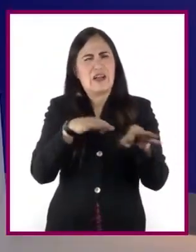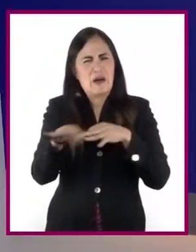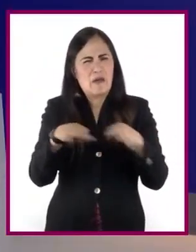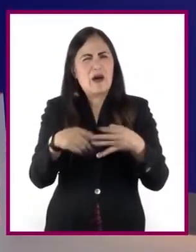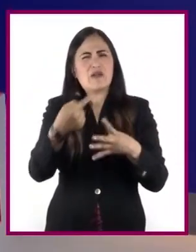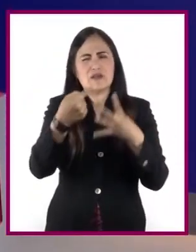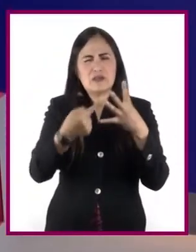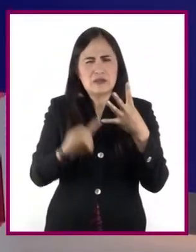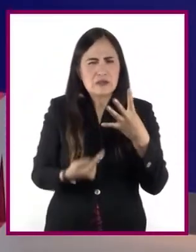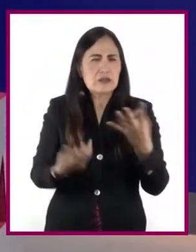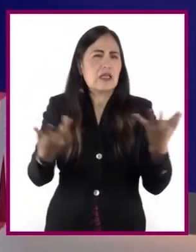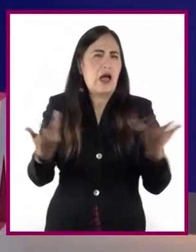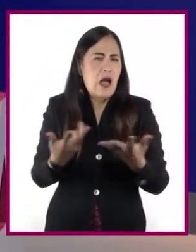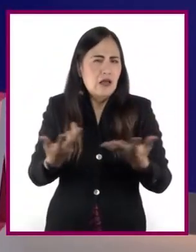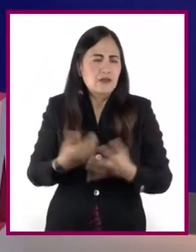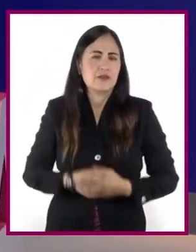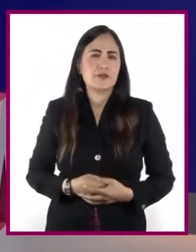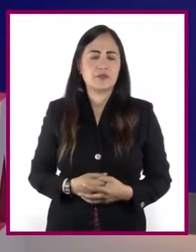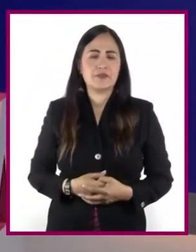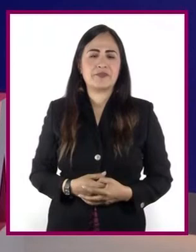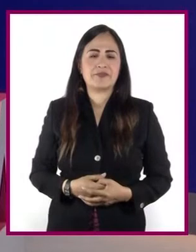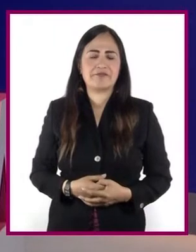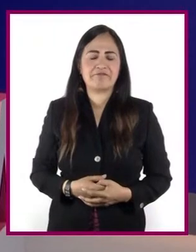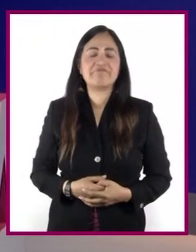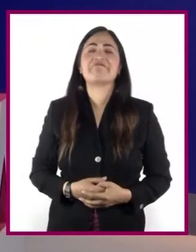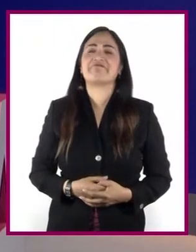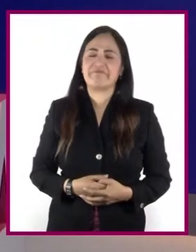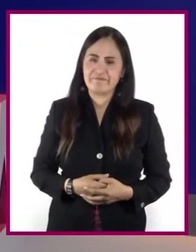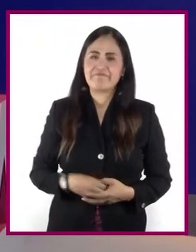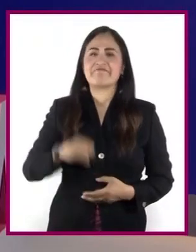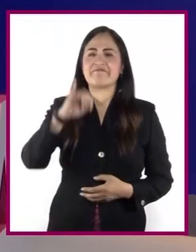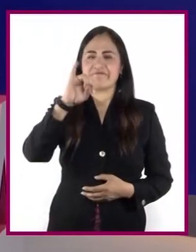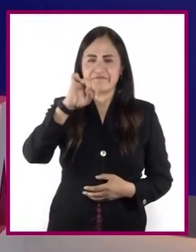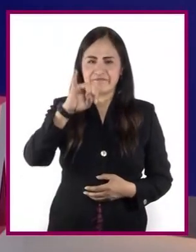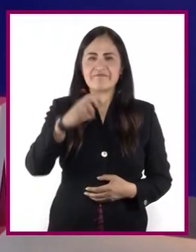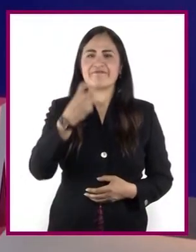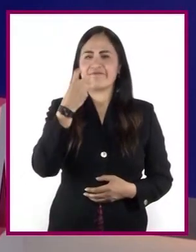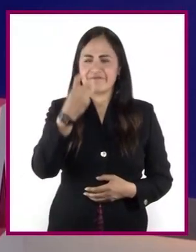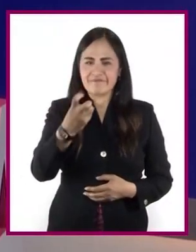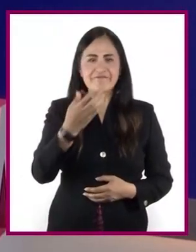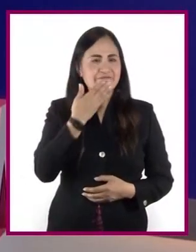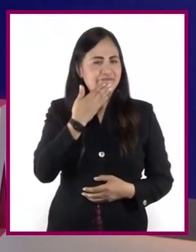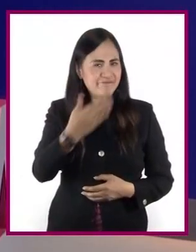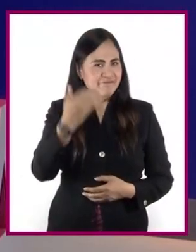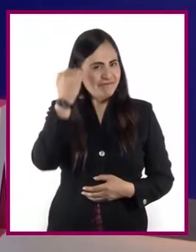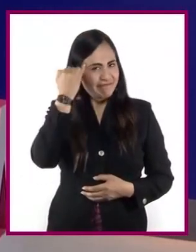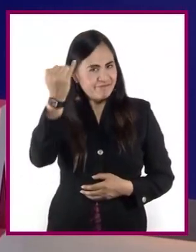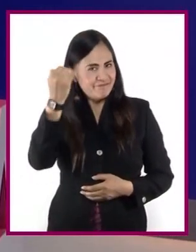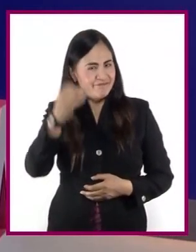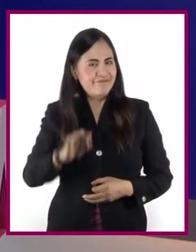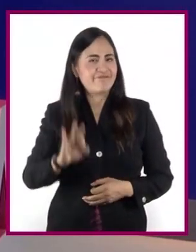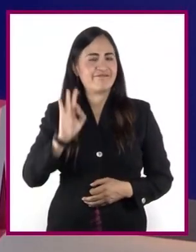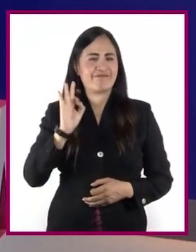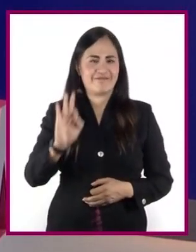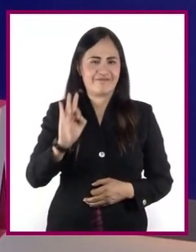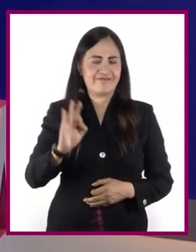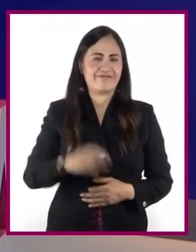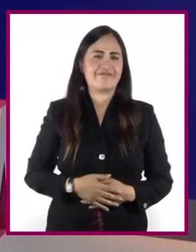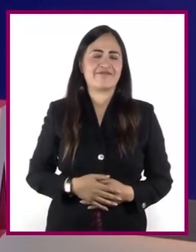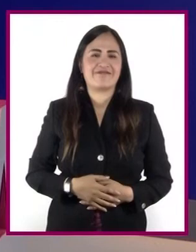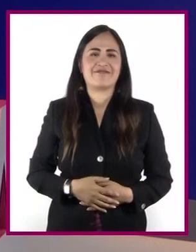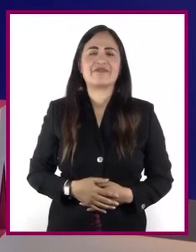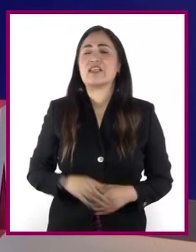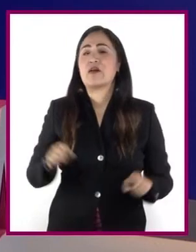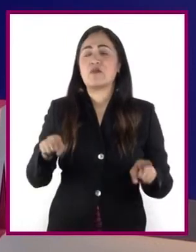las entrevistas que se publican. Me parece una magnífica idea, profesor Jorge.